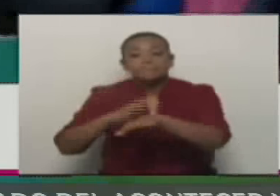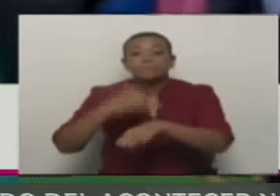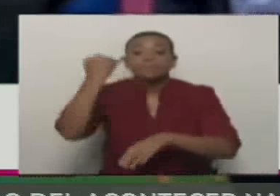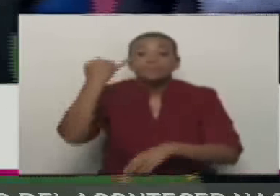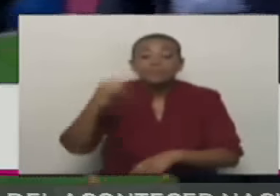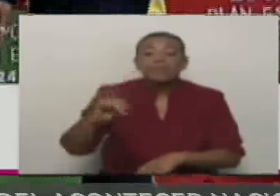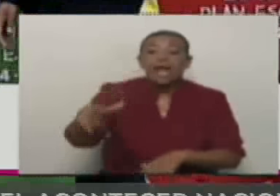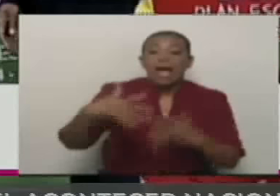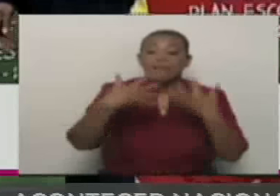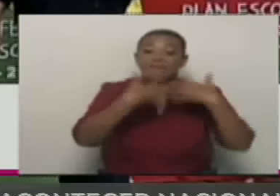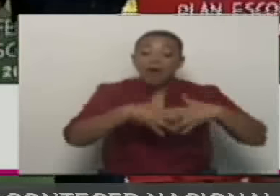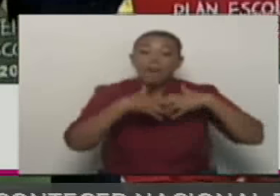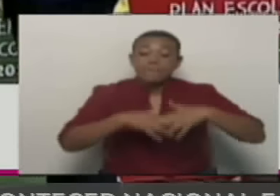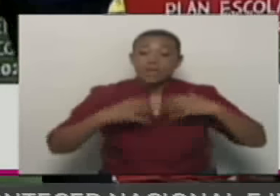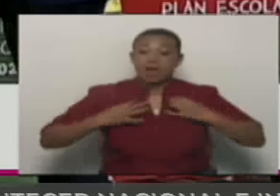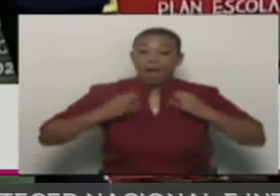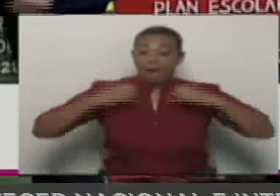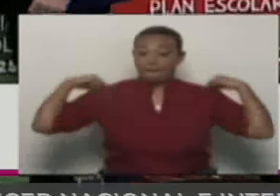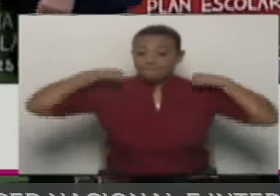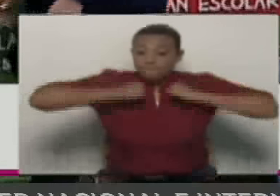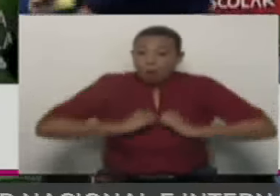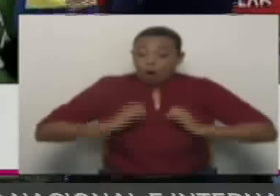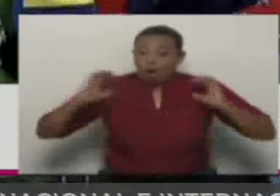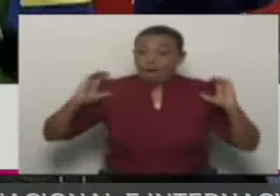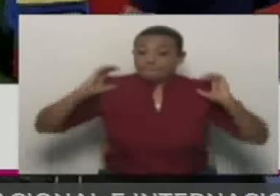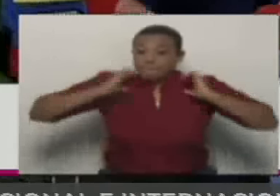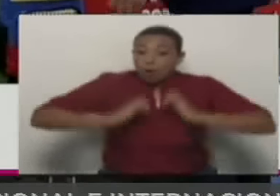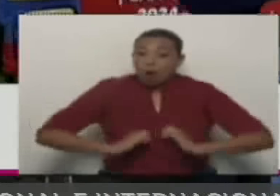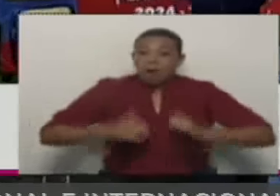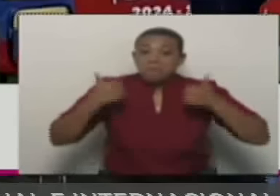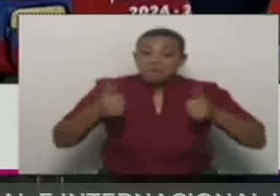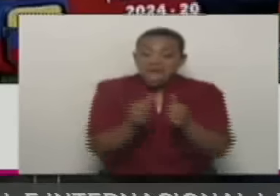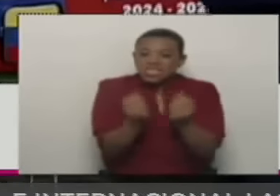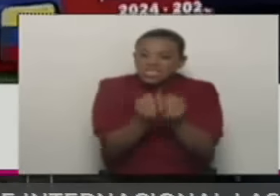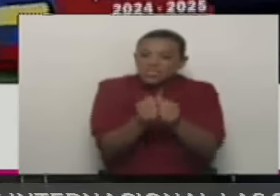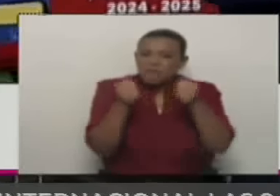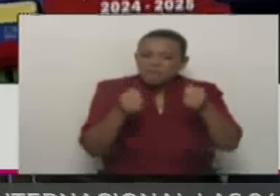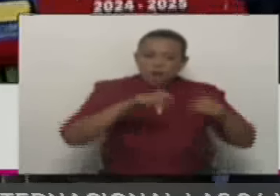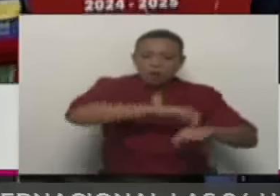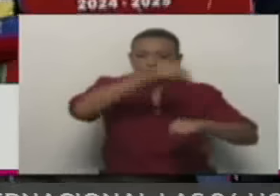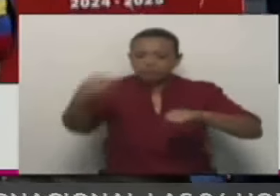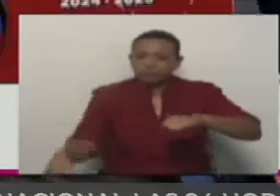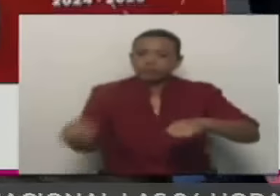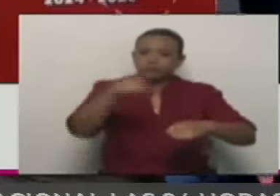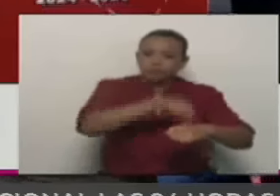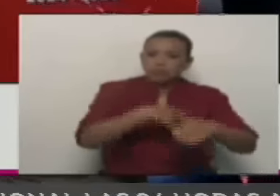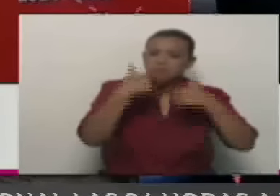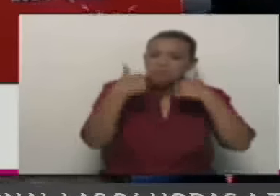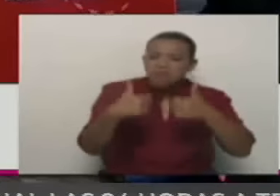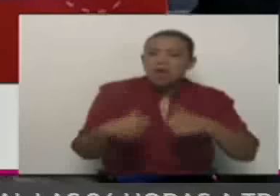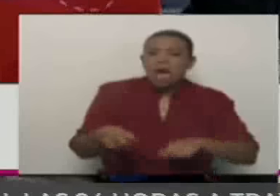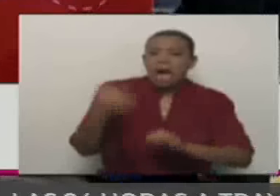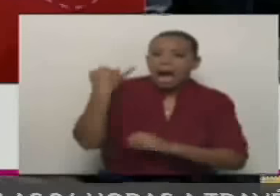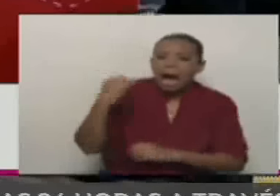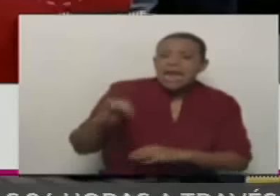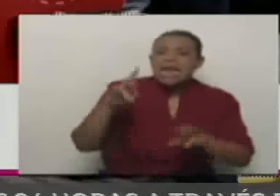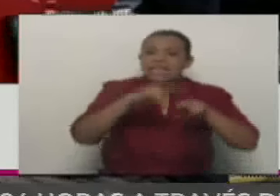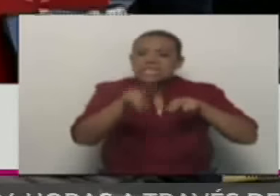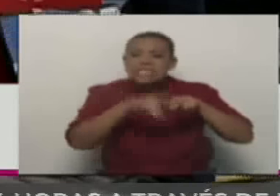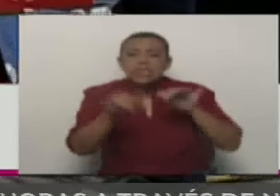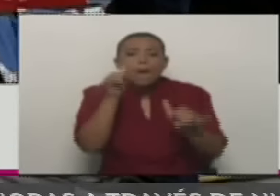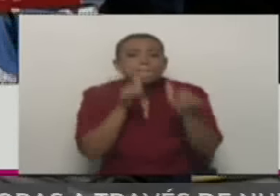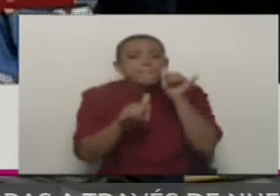las fábricas de Morrales. Acá tenemos un representante de fábrica de Morrales de muy buena calidad. Tenemos también para los niños de